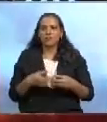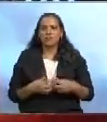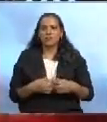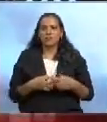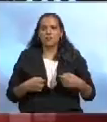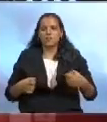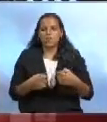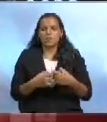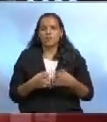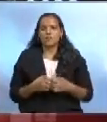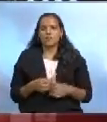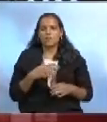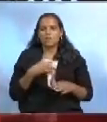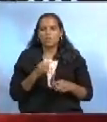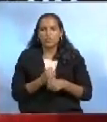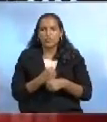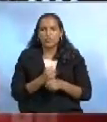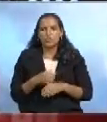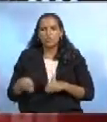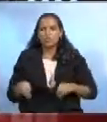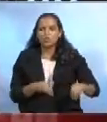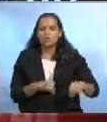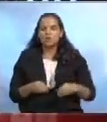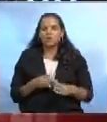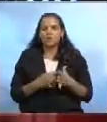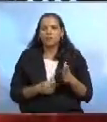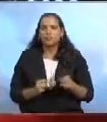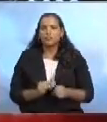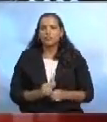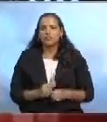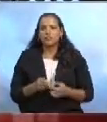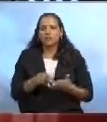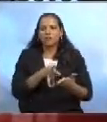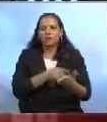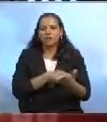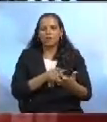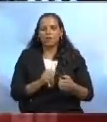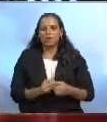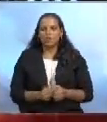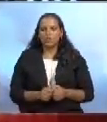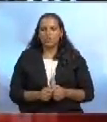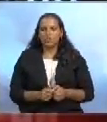está realizando las actividades que hemos ido programando.